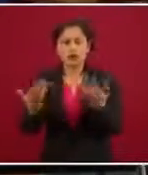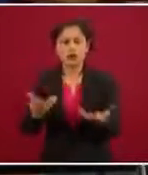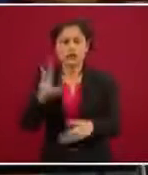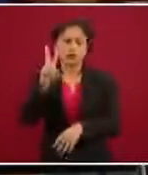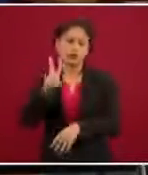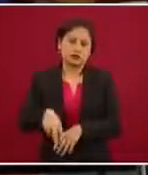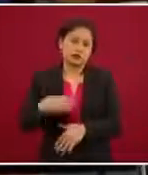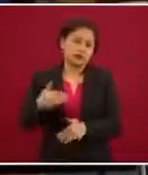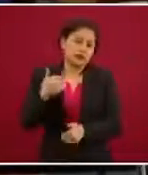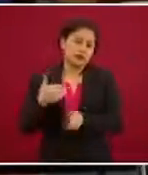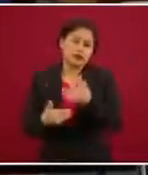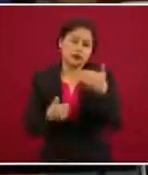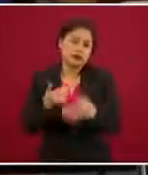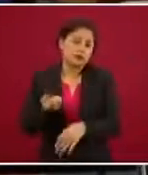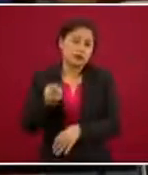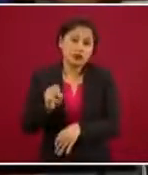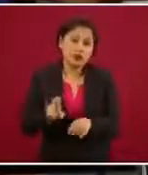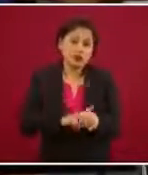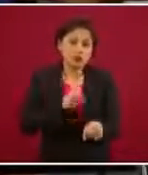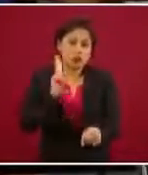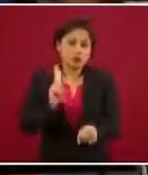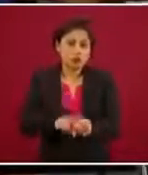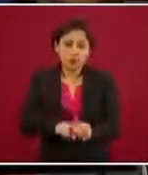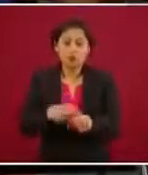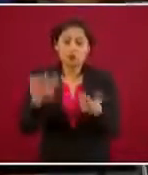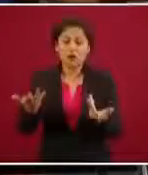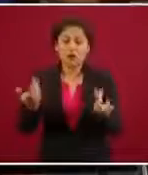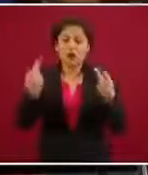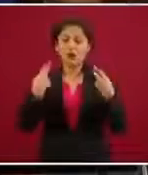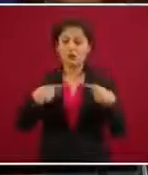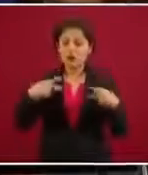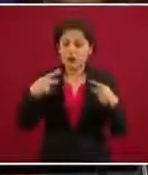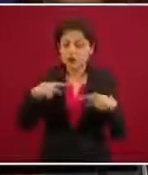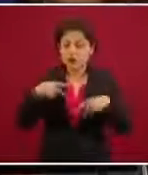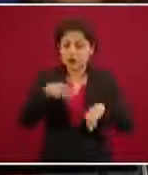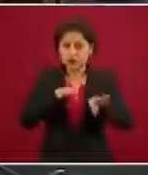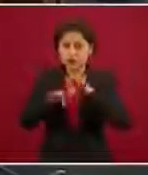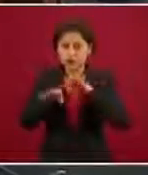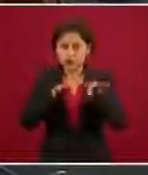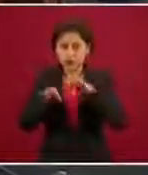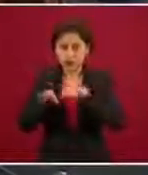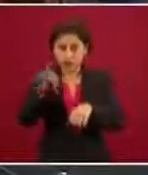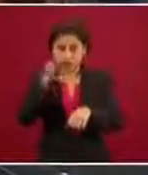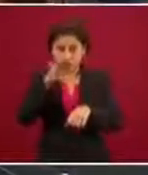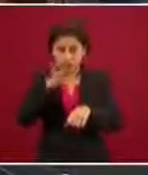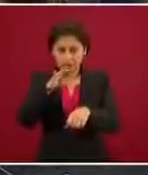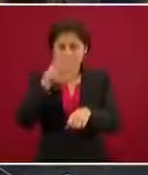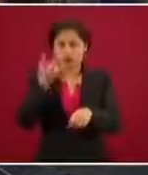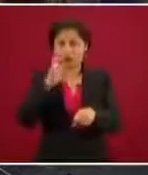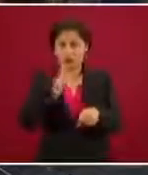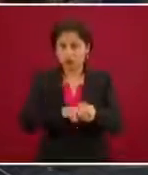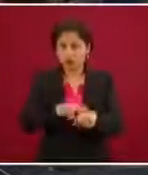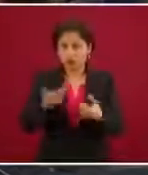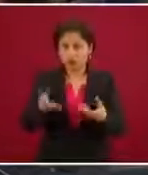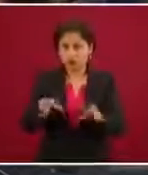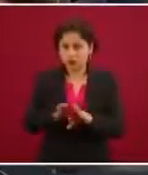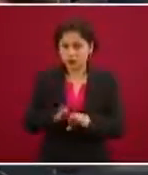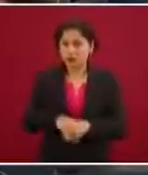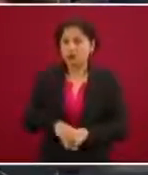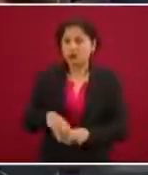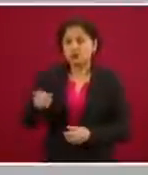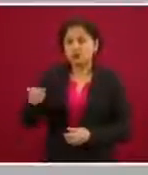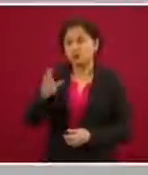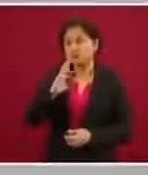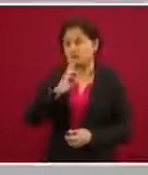lamentablemente natural que tengan que pasar los prestadores del sector salud. La respuesta es no es natural, pero